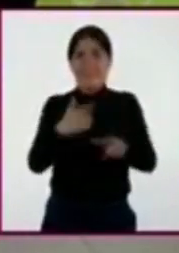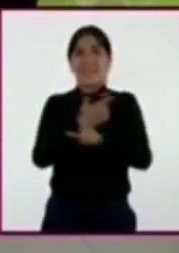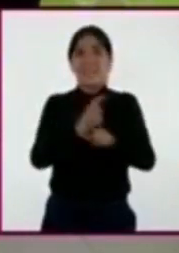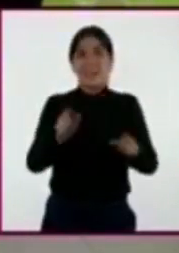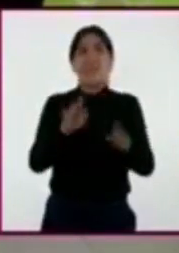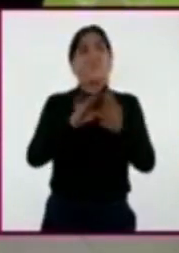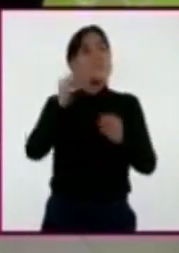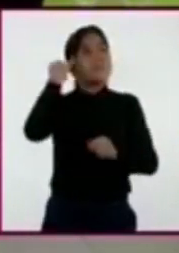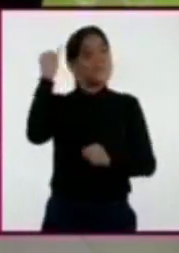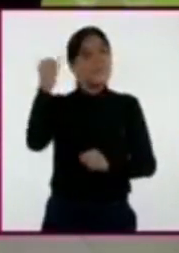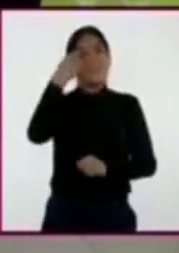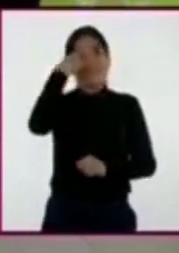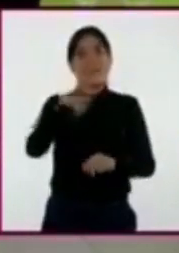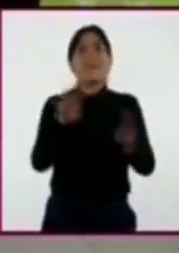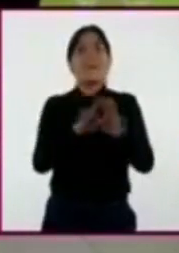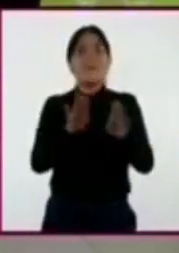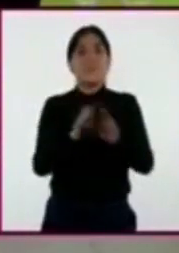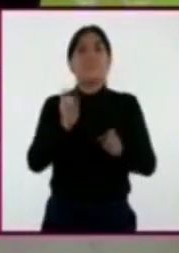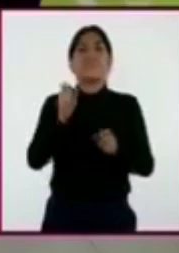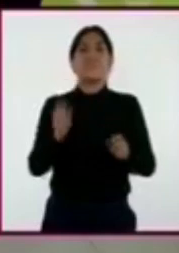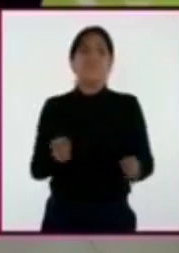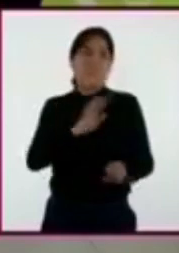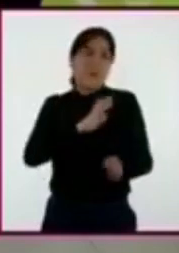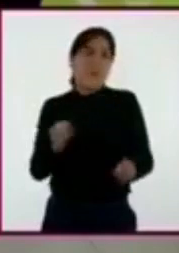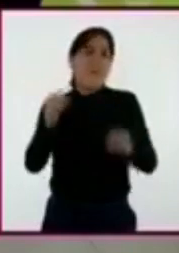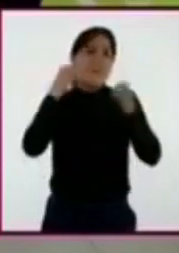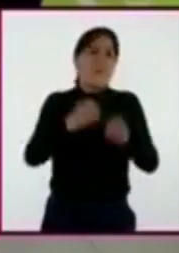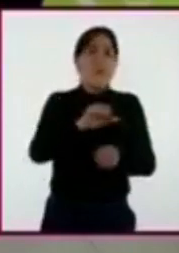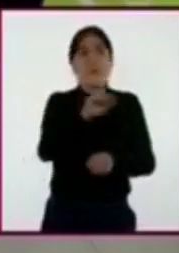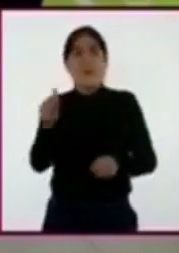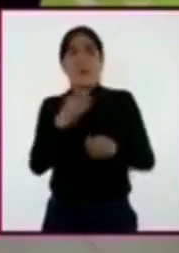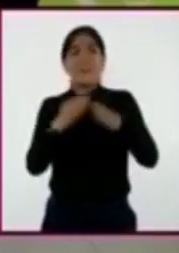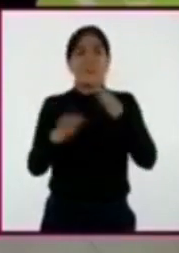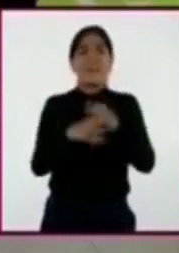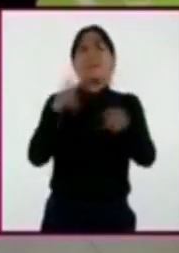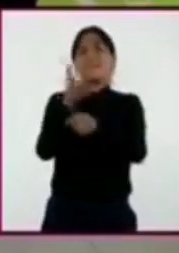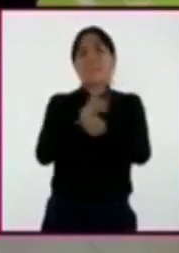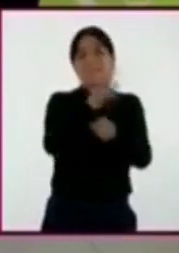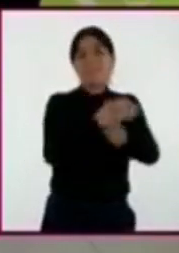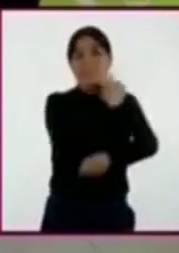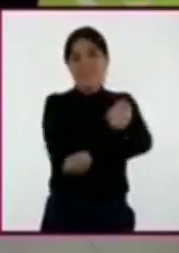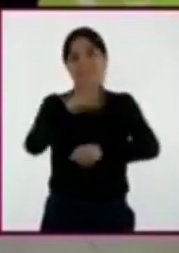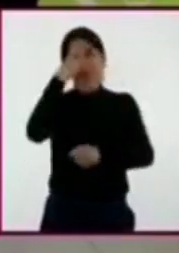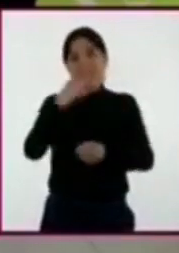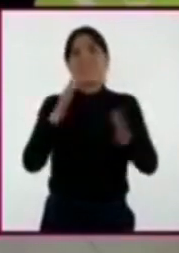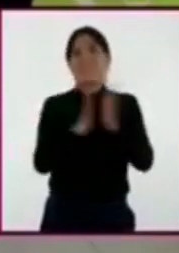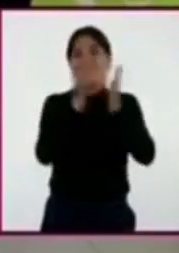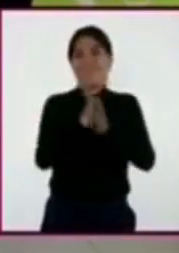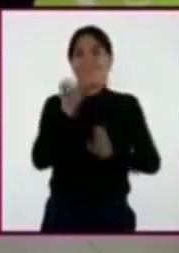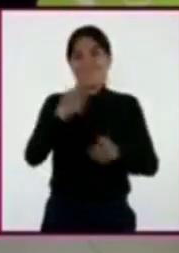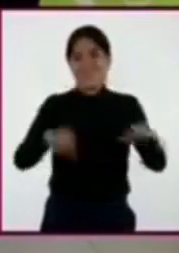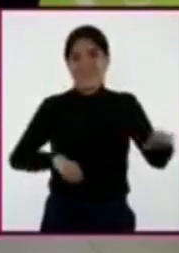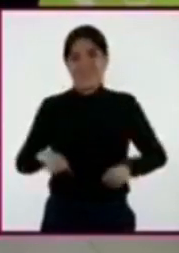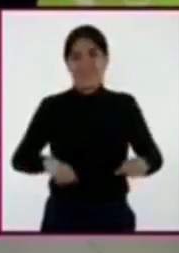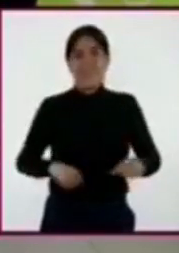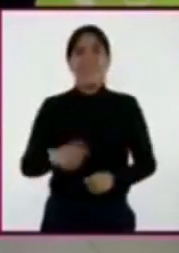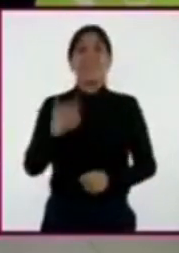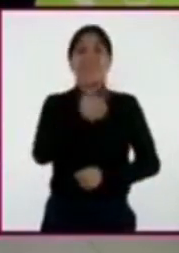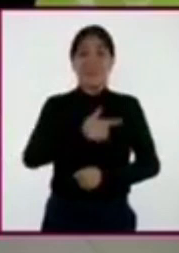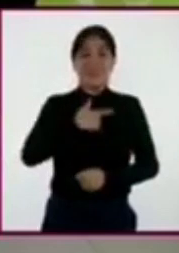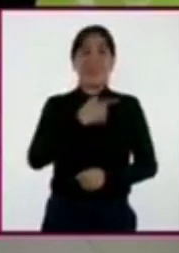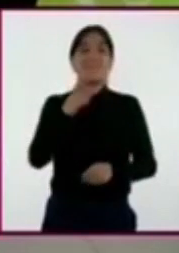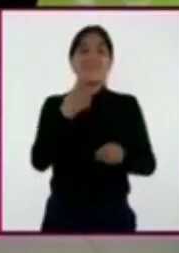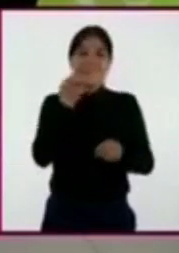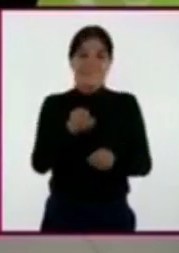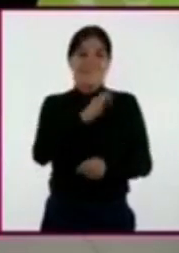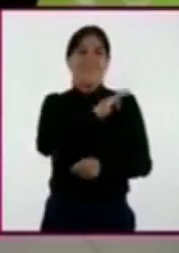siendo creativos para sustituir el material que tengamos e invitando a los familiares para que participen en la actividad. Nos dio mucho gusto